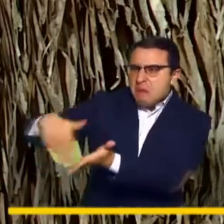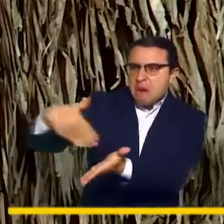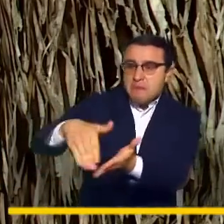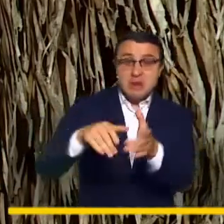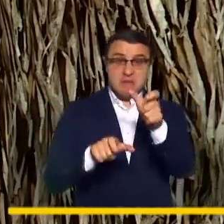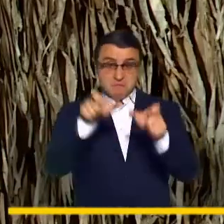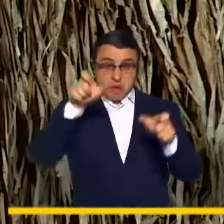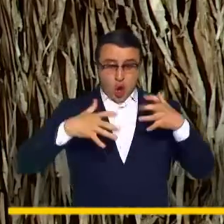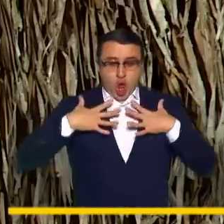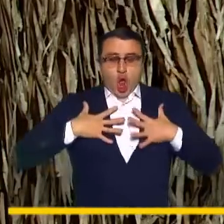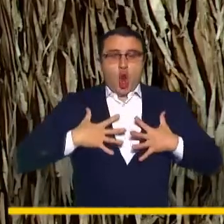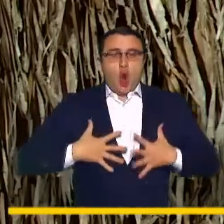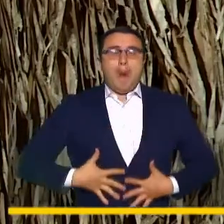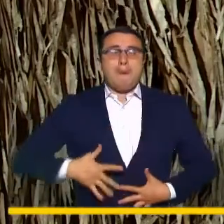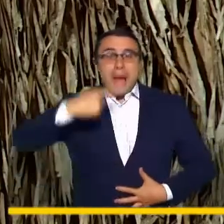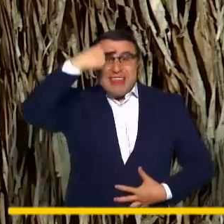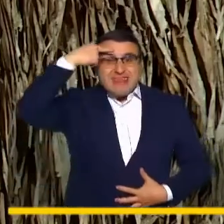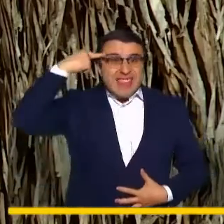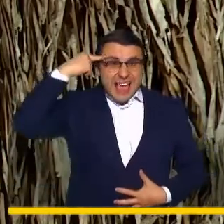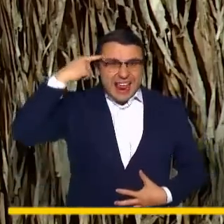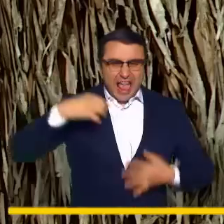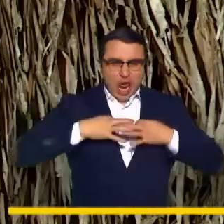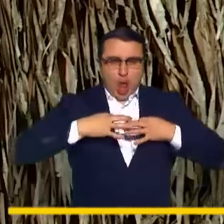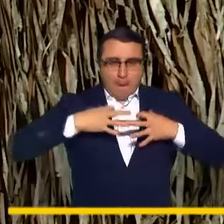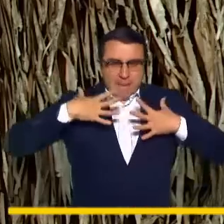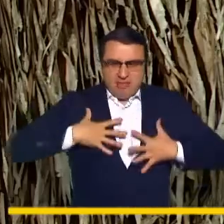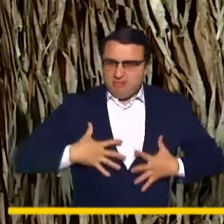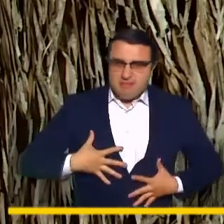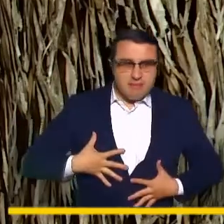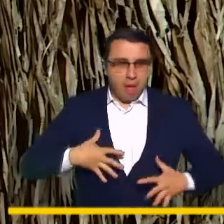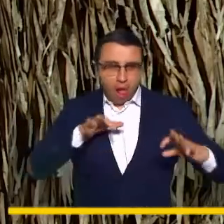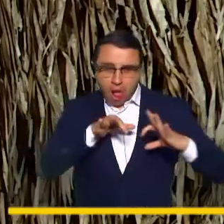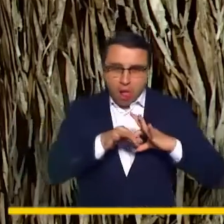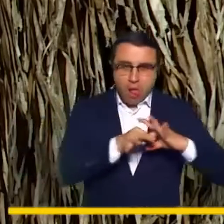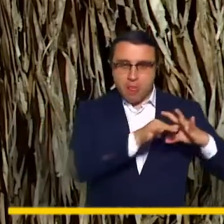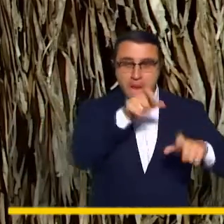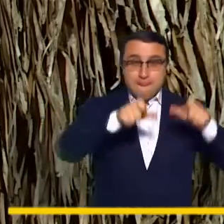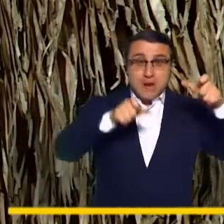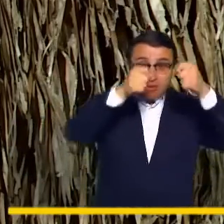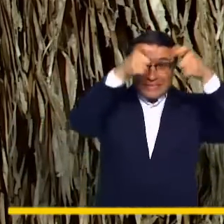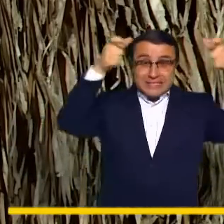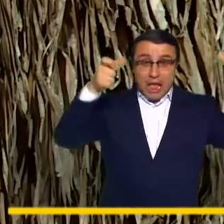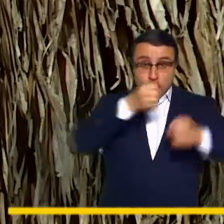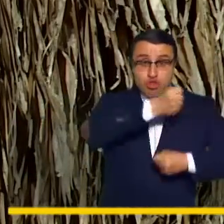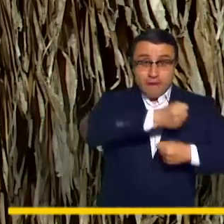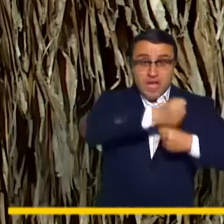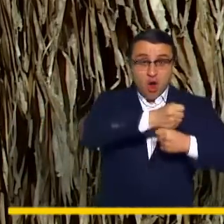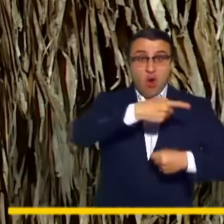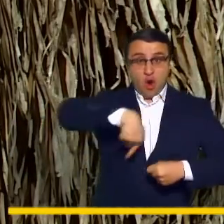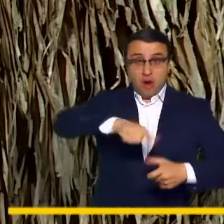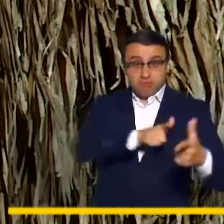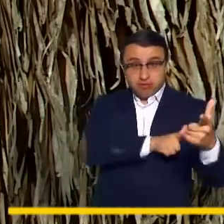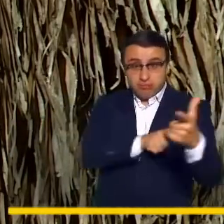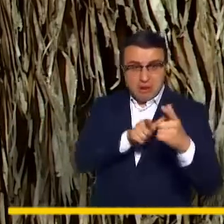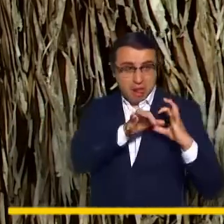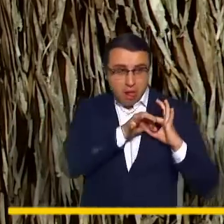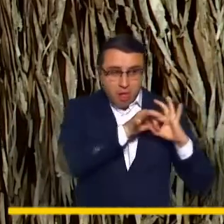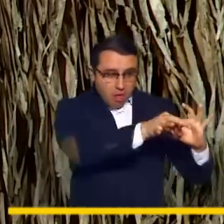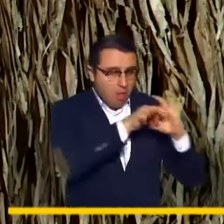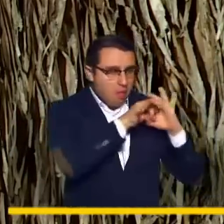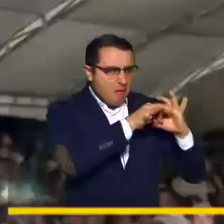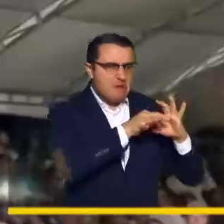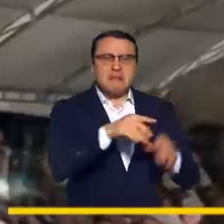negro. Hombres de negro que estaban aliados con funcionarios públicos armados y